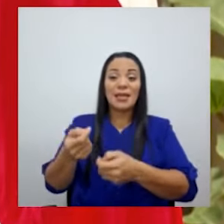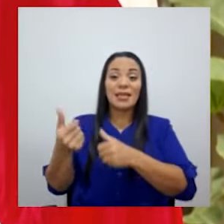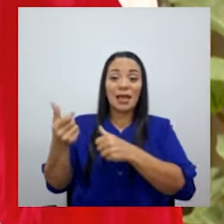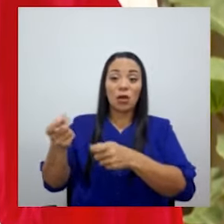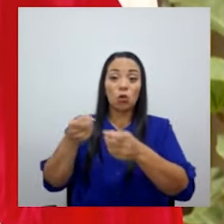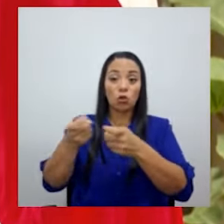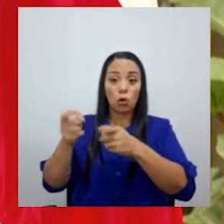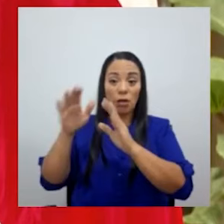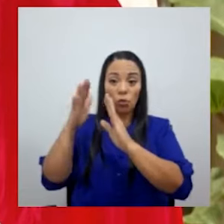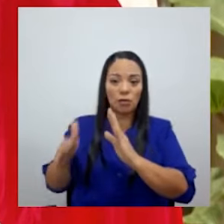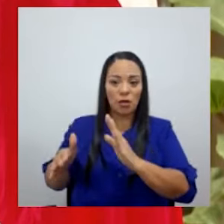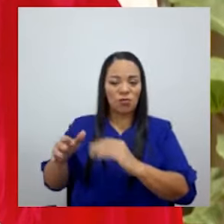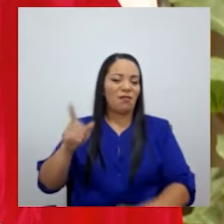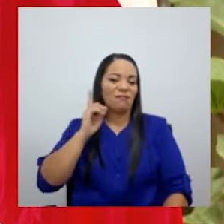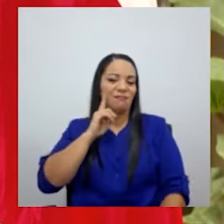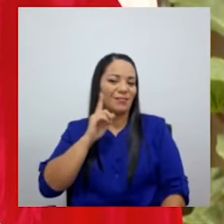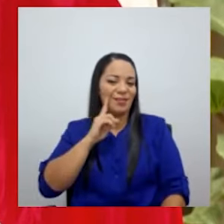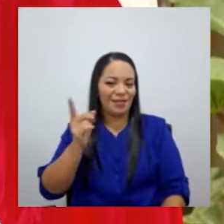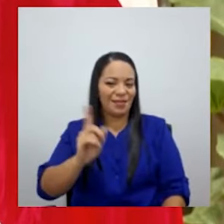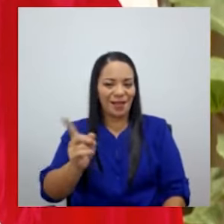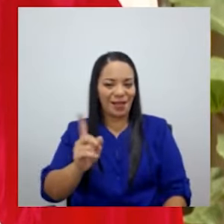usted.